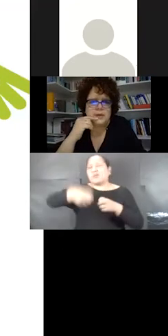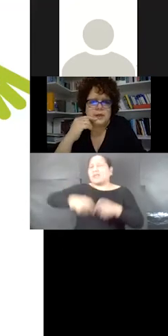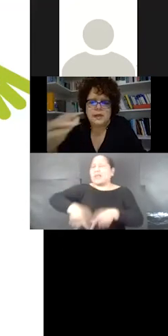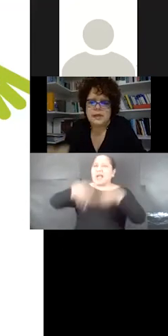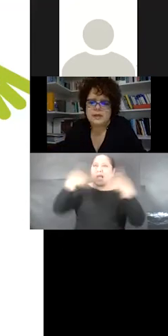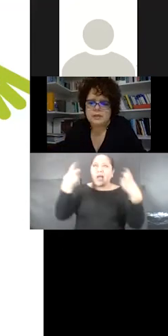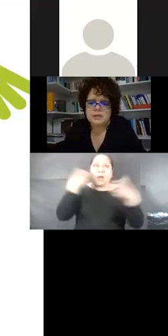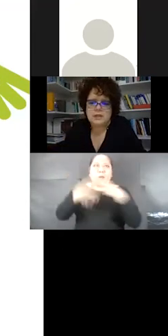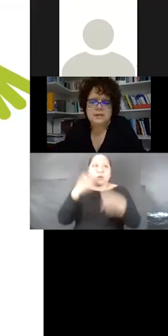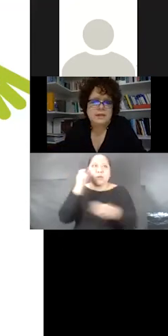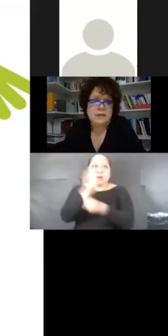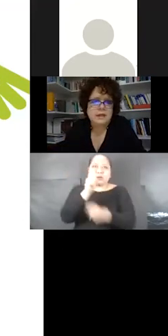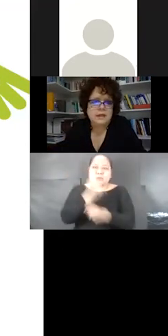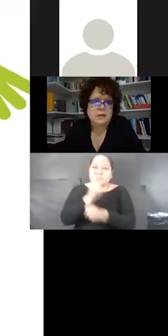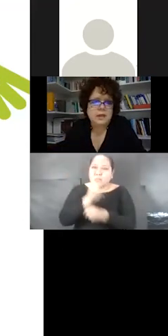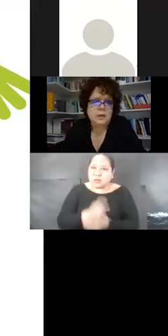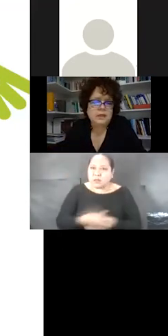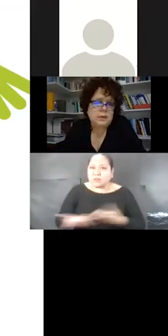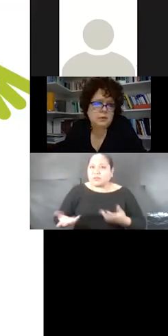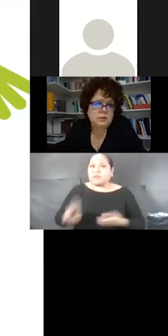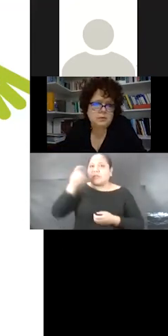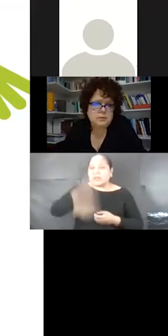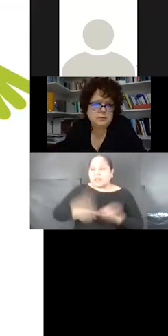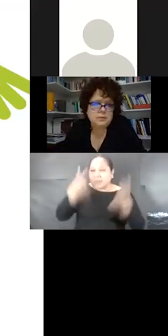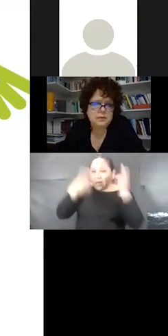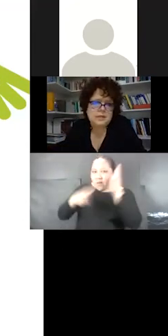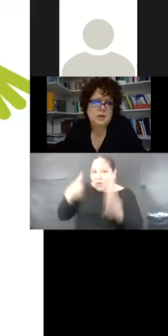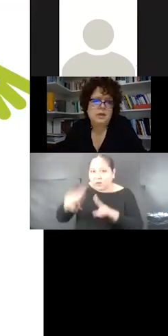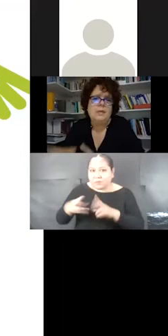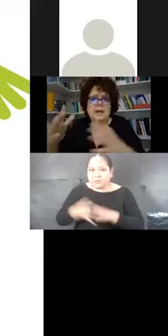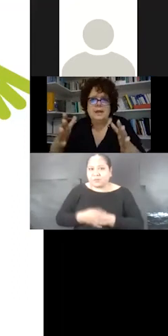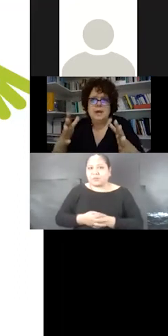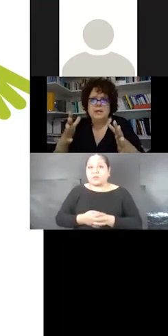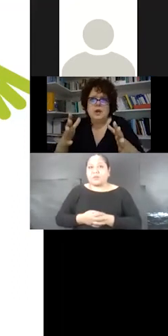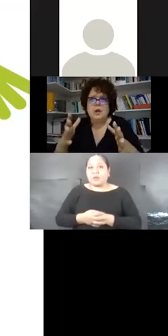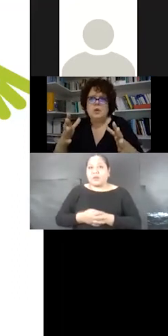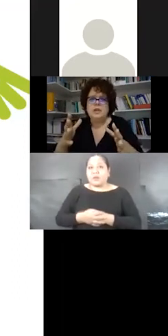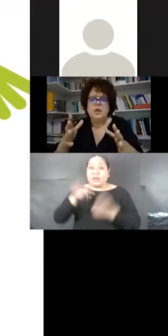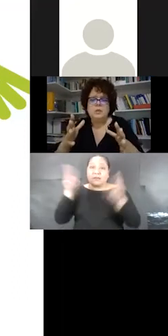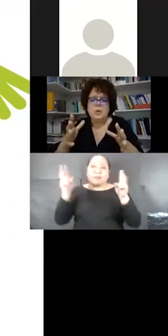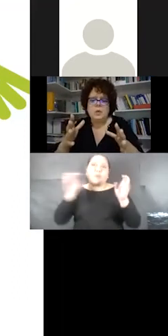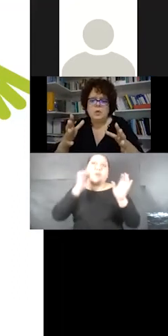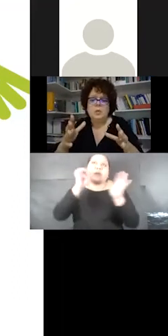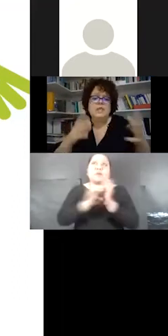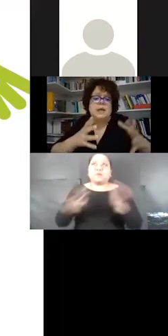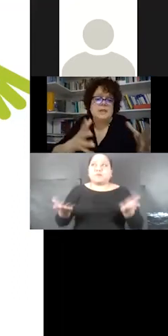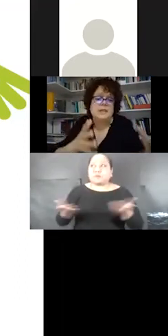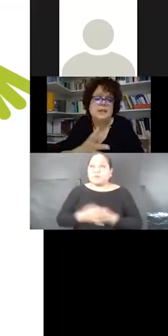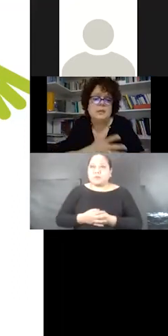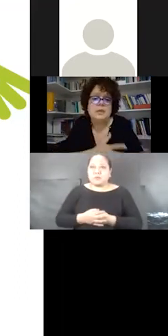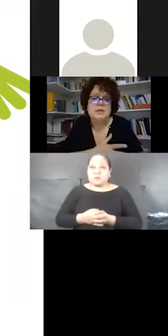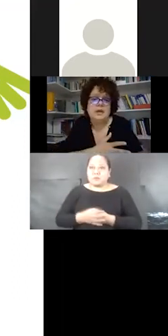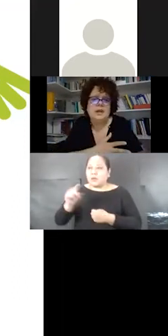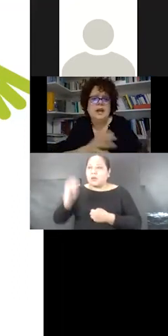educativo, entonces que se tiene que tomar en cuenta, pero que hasta ahora el tema es que como lo tienen como